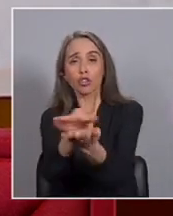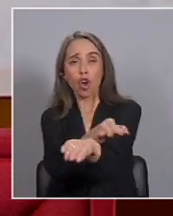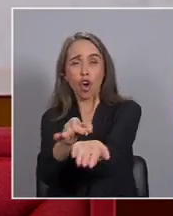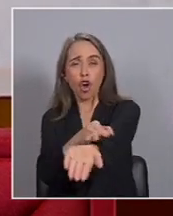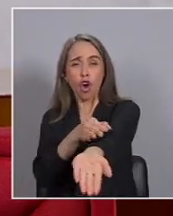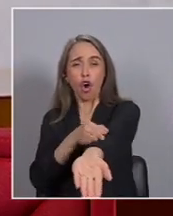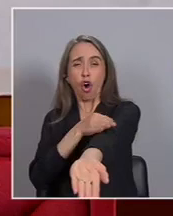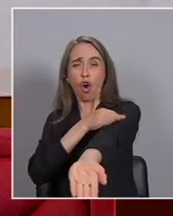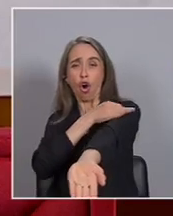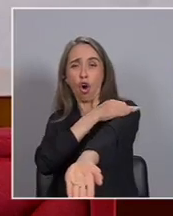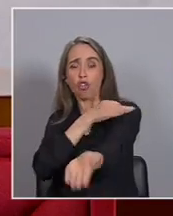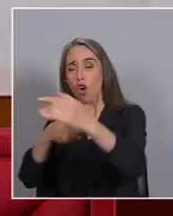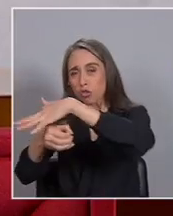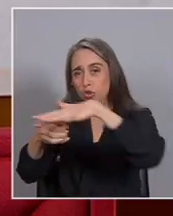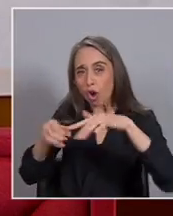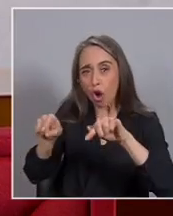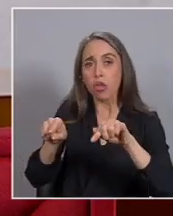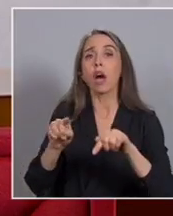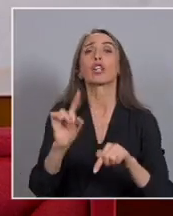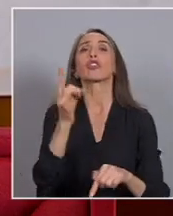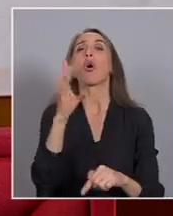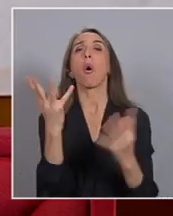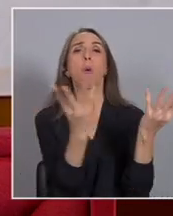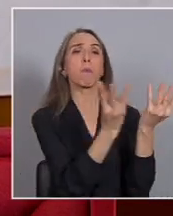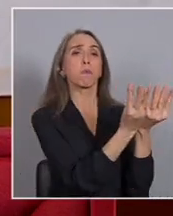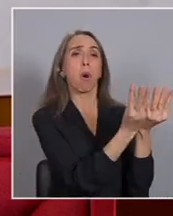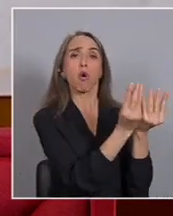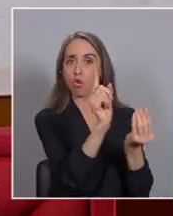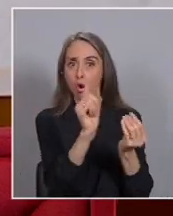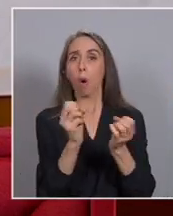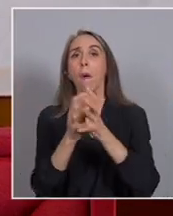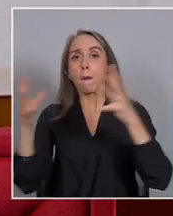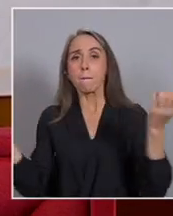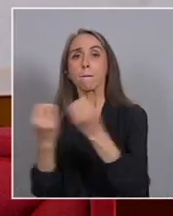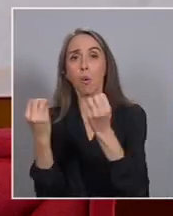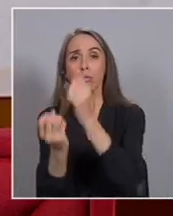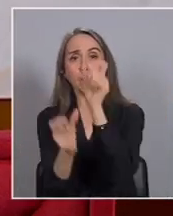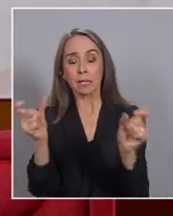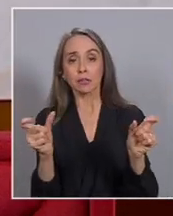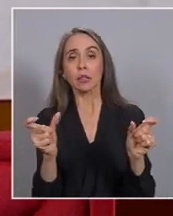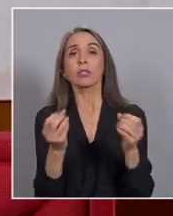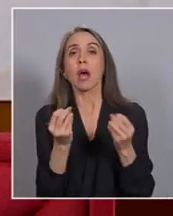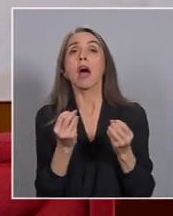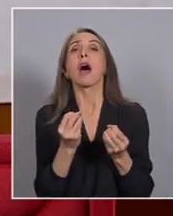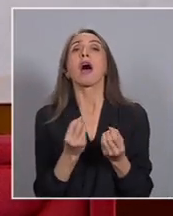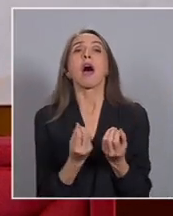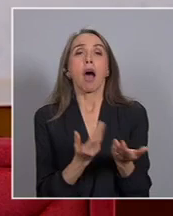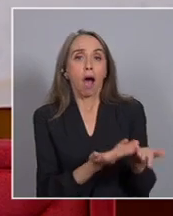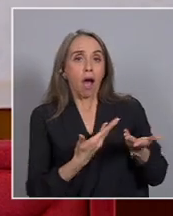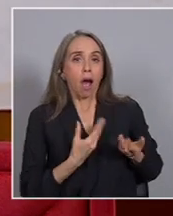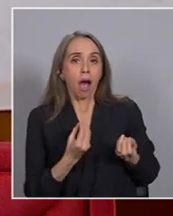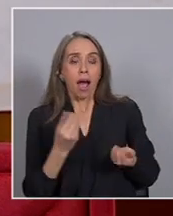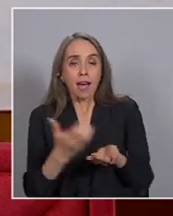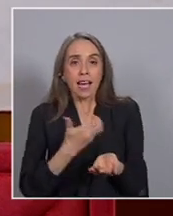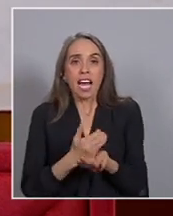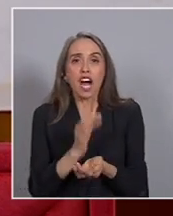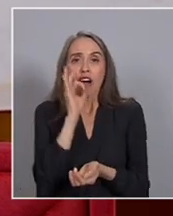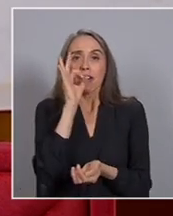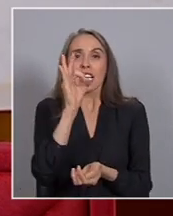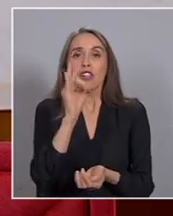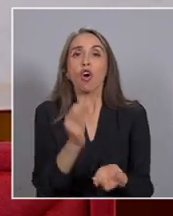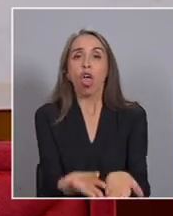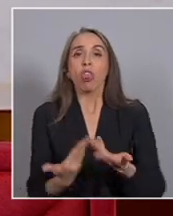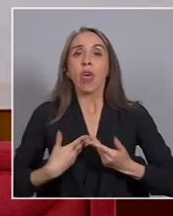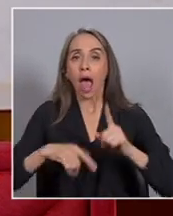país y donde sean muchos y no solamente unos pocos quienes se beneficien de la riqueza que se genera en nuestra tierra.